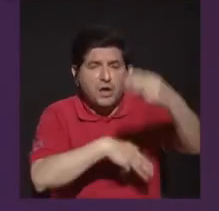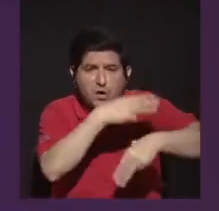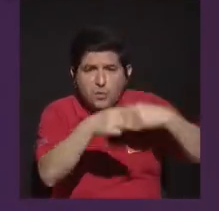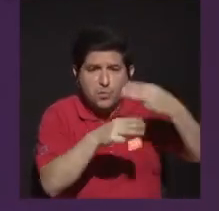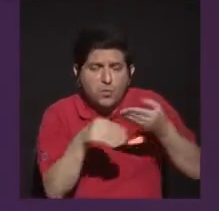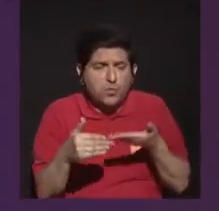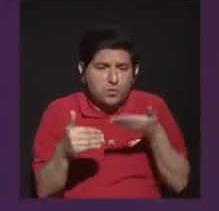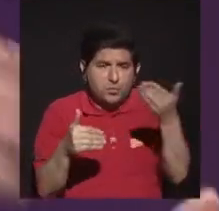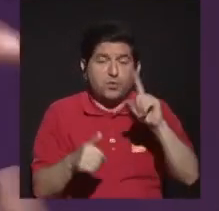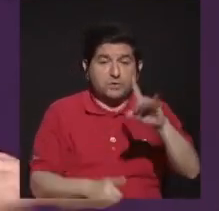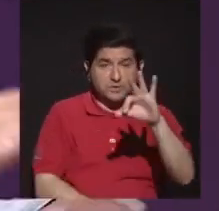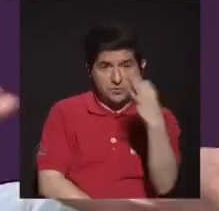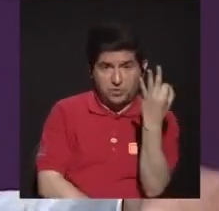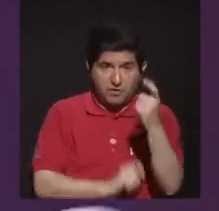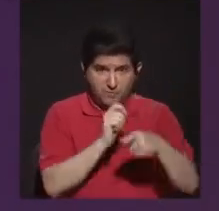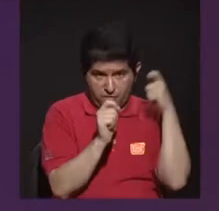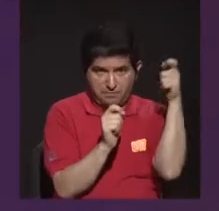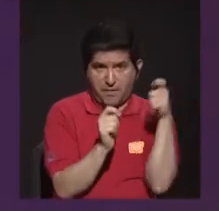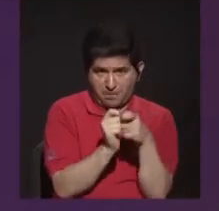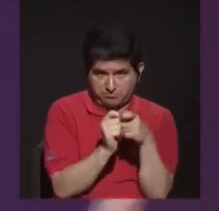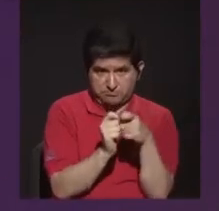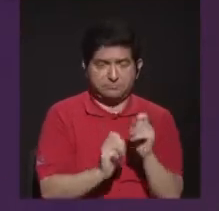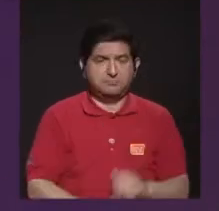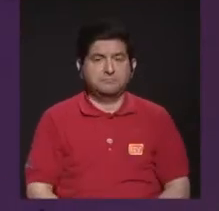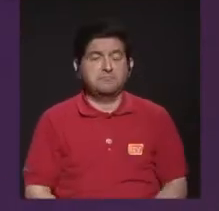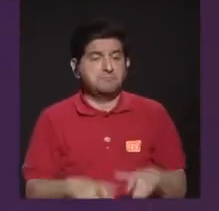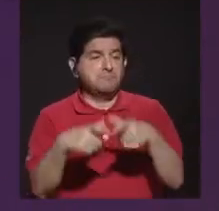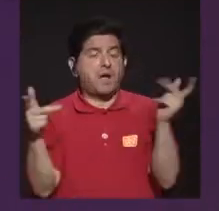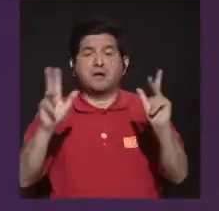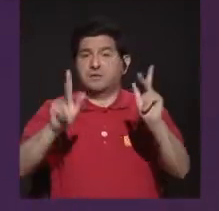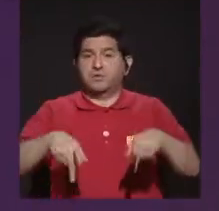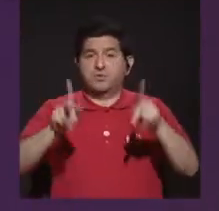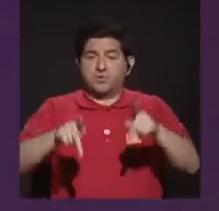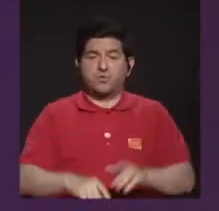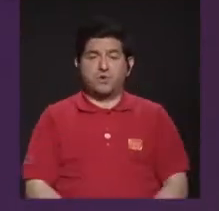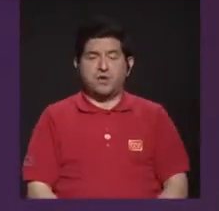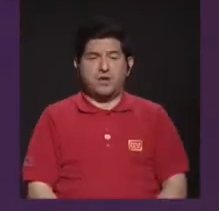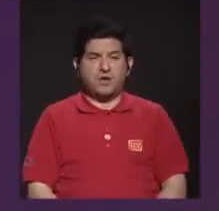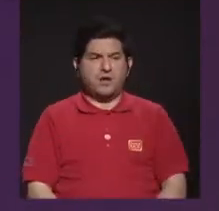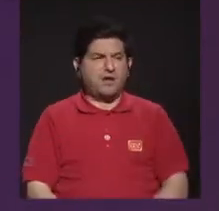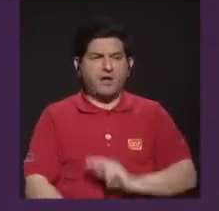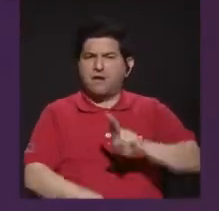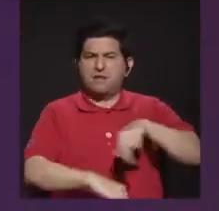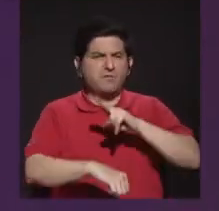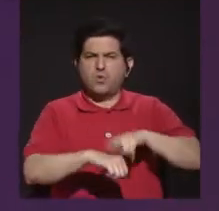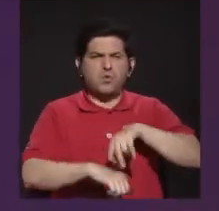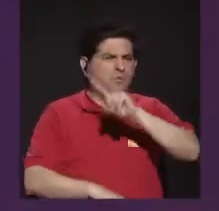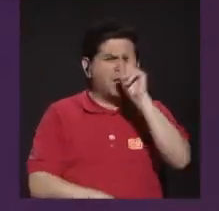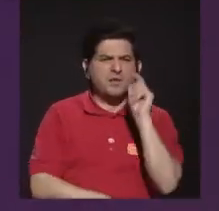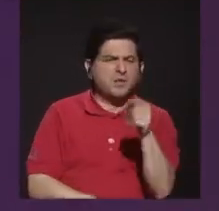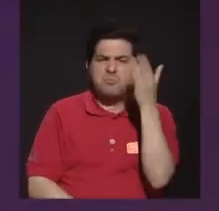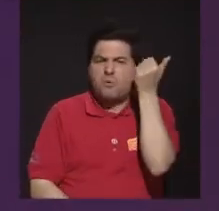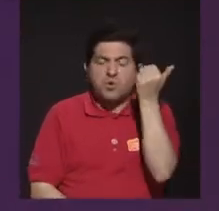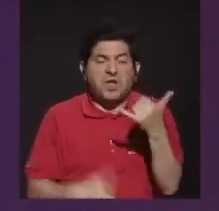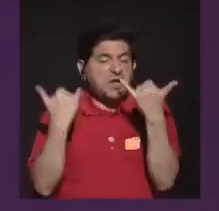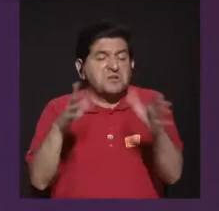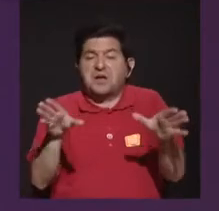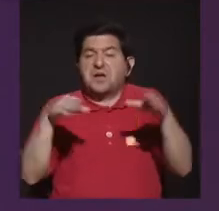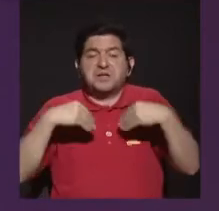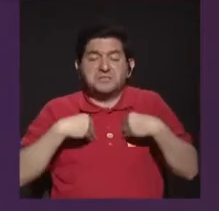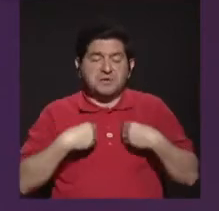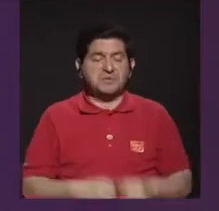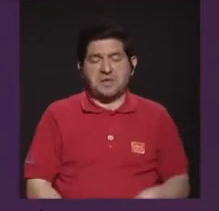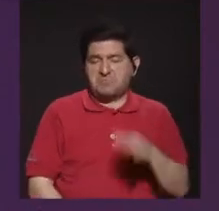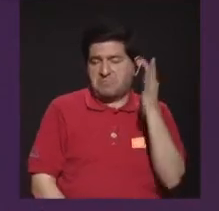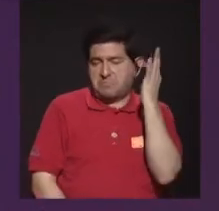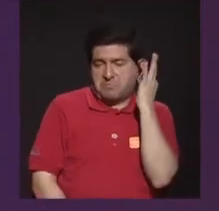las cosas son de una manera determinada y que la mayoría de las personas no se suelen cuestionar por qué es así. Se da por hecho que hay lo masculino y